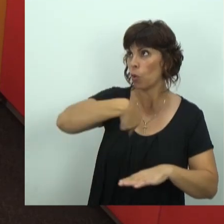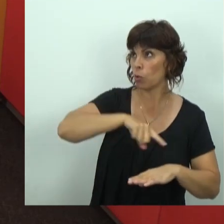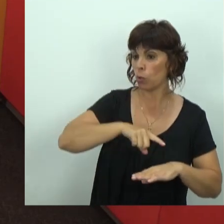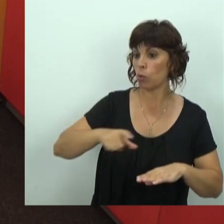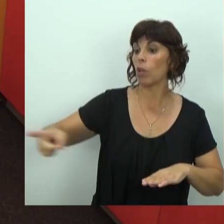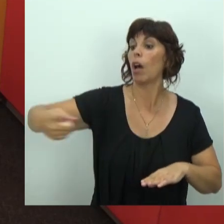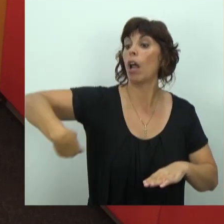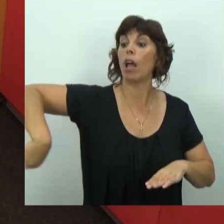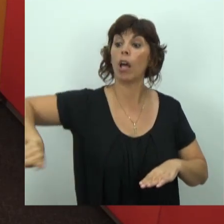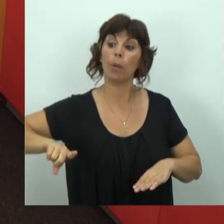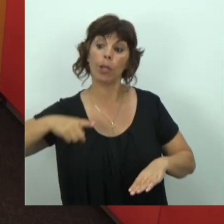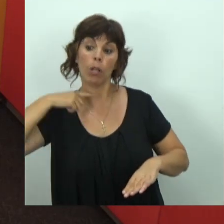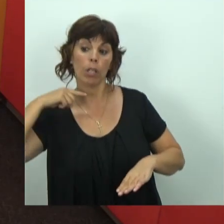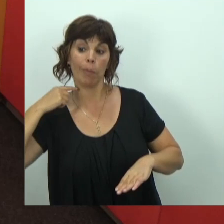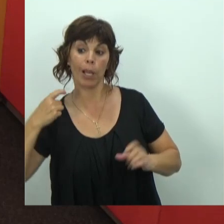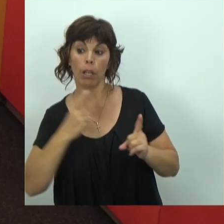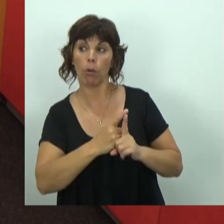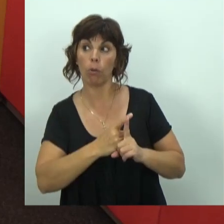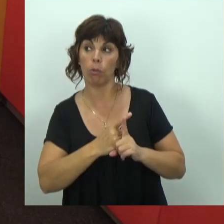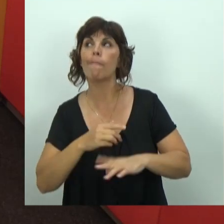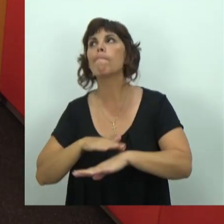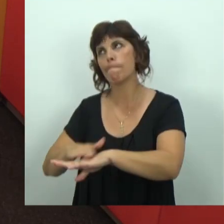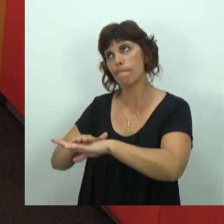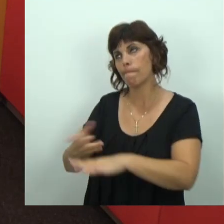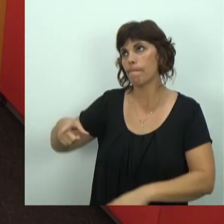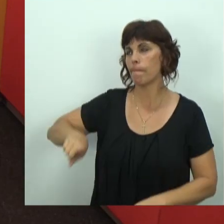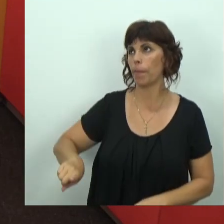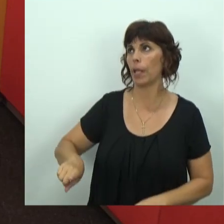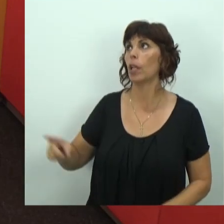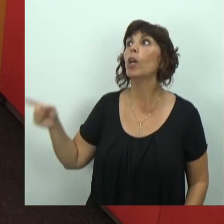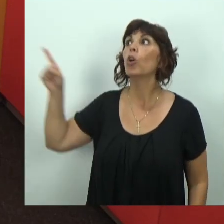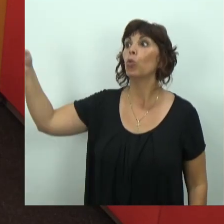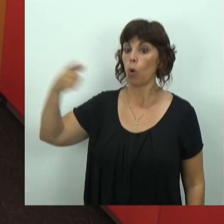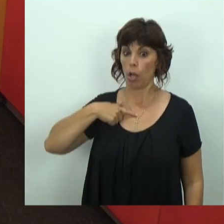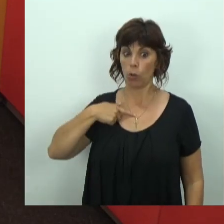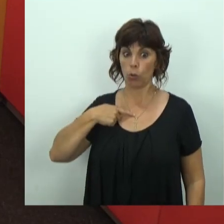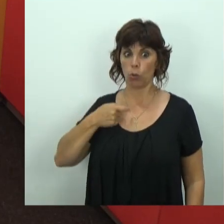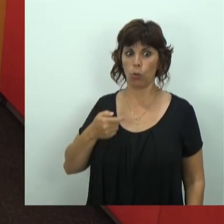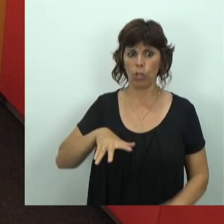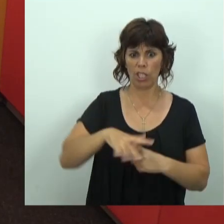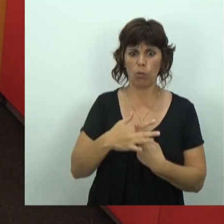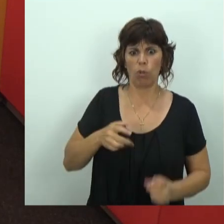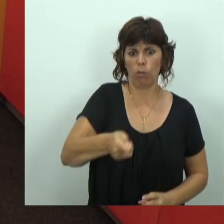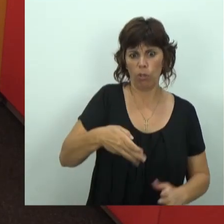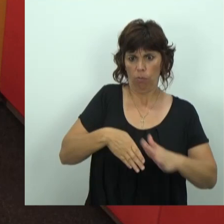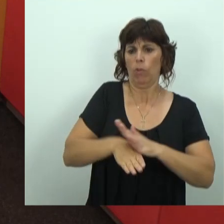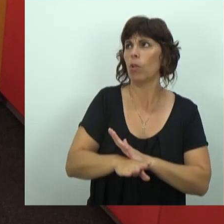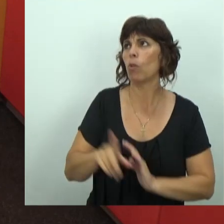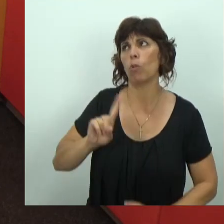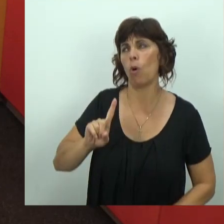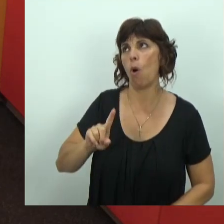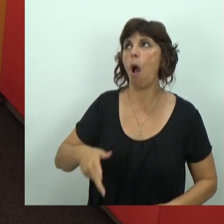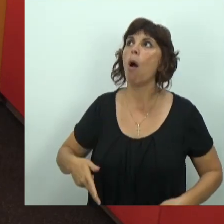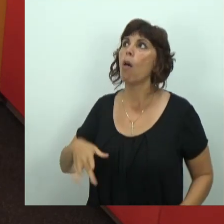deben. Y no nos metas en tentación, mas líbranos del mal.